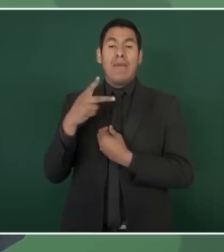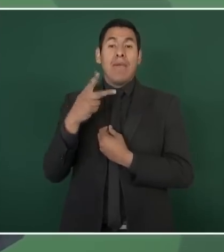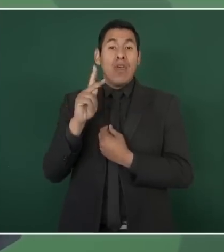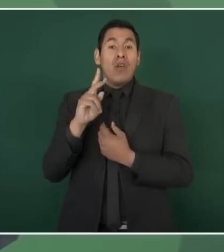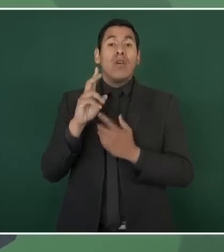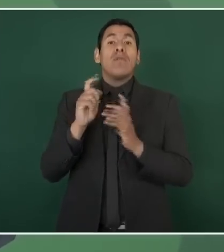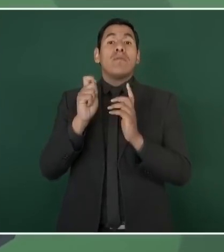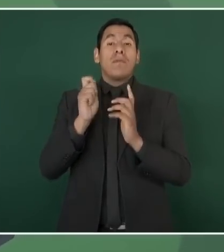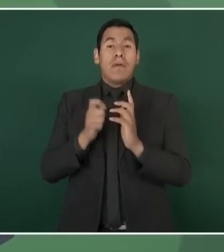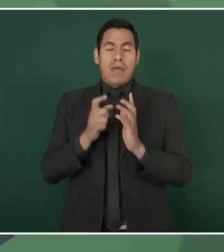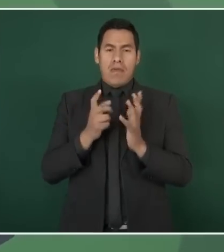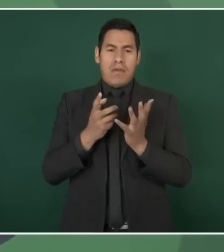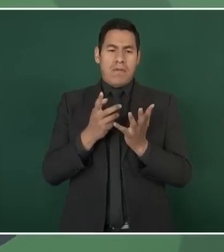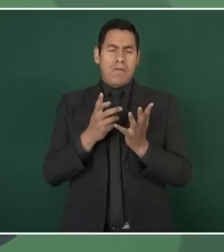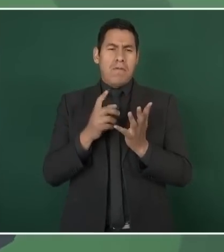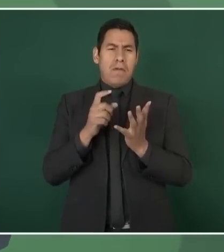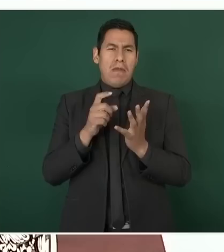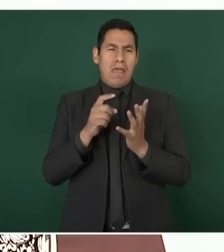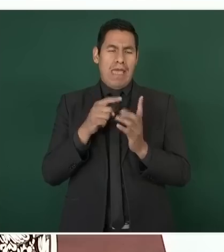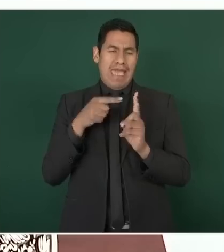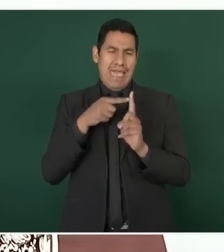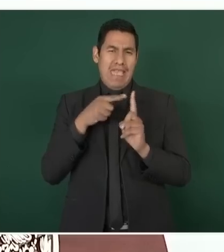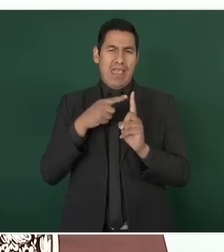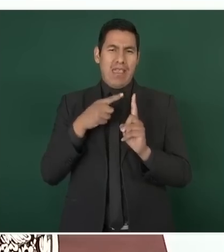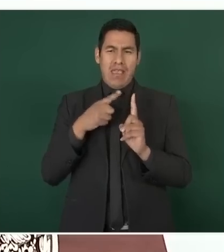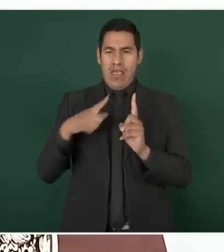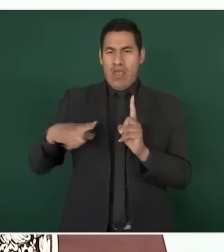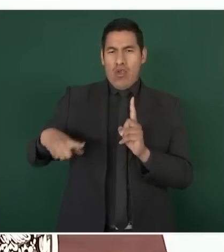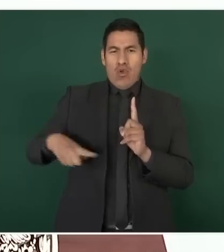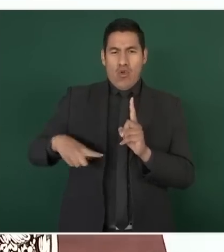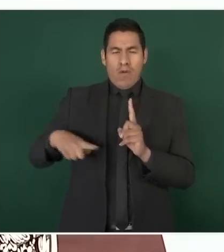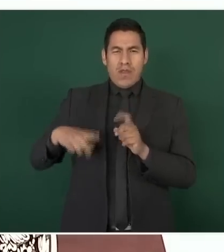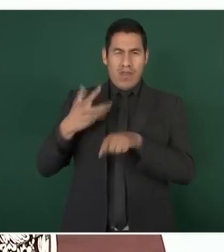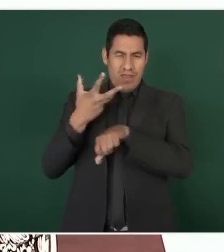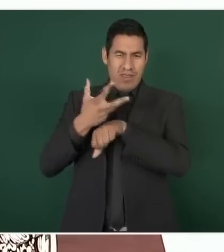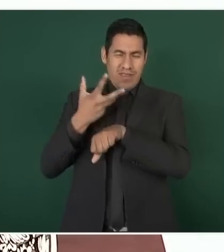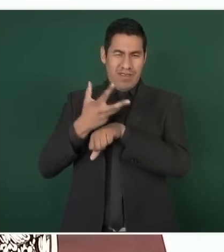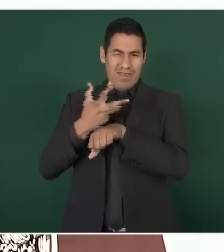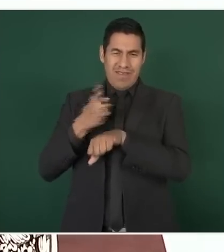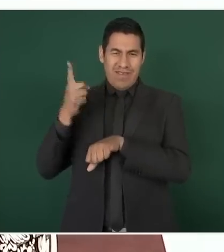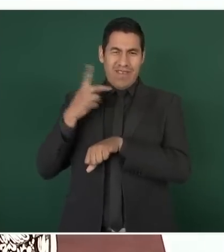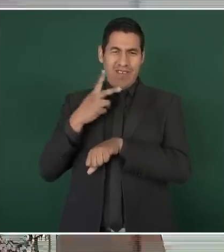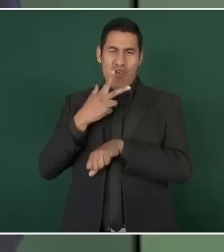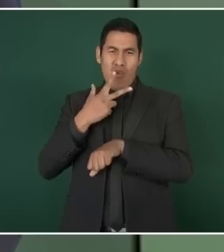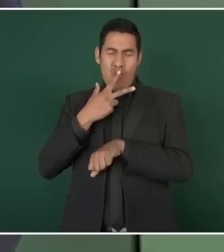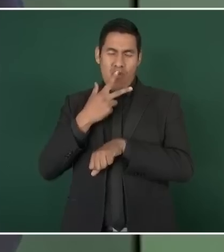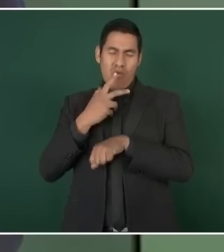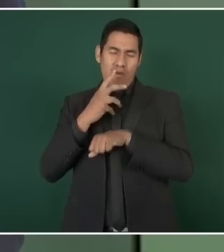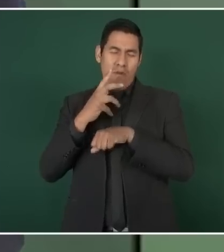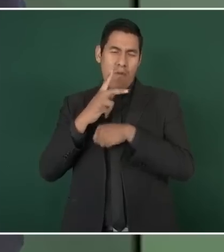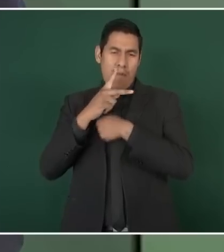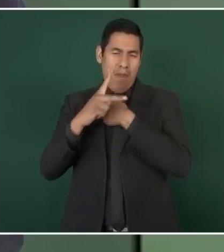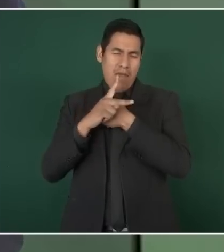destacada e influyente el representante del gobierno de Estados Unidos en nuestro país,